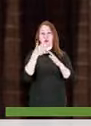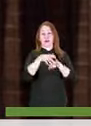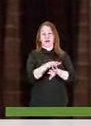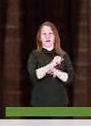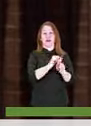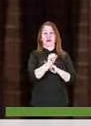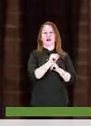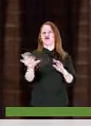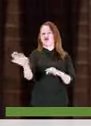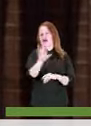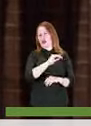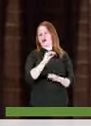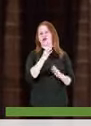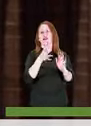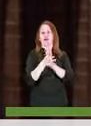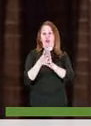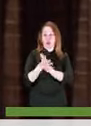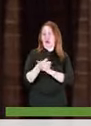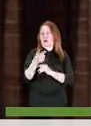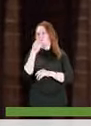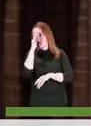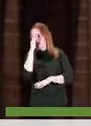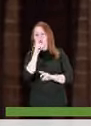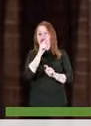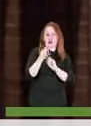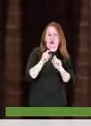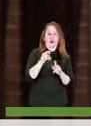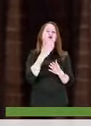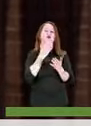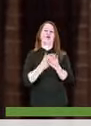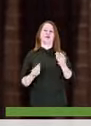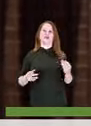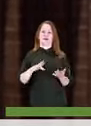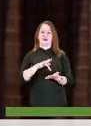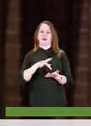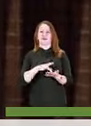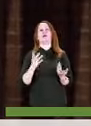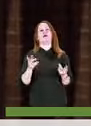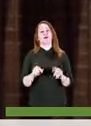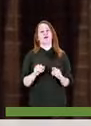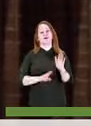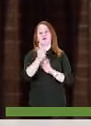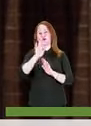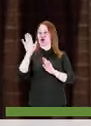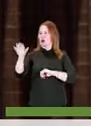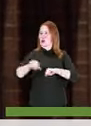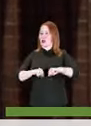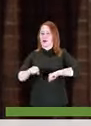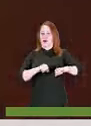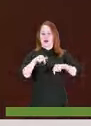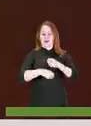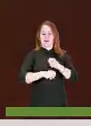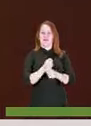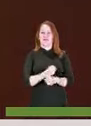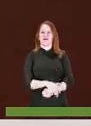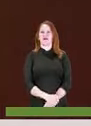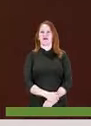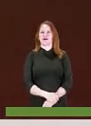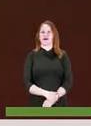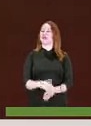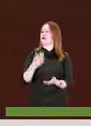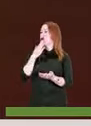dejan todos sus datos y sus inquietudes. Y Diego, pues muchas gracias por su participación y éxitos en su gestión de este año. No, al